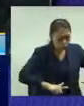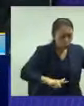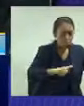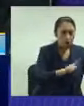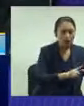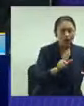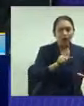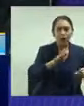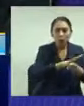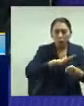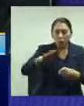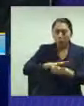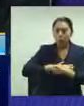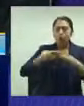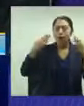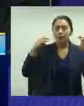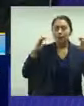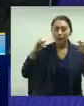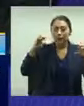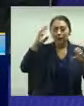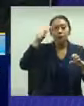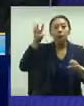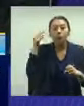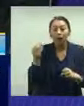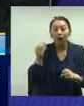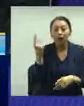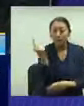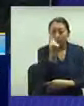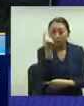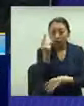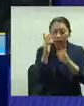las emergencias, que sí son importantes de atención. Gracias, presidente.